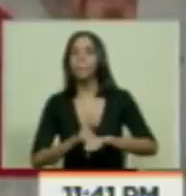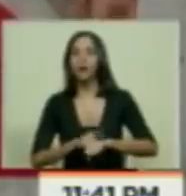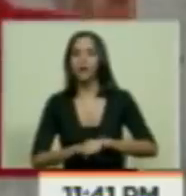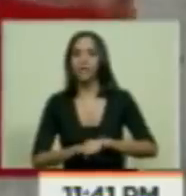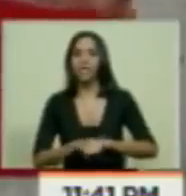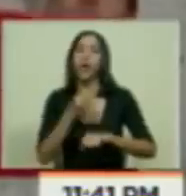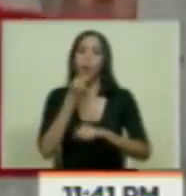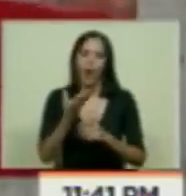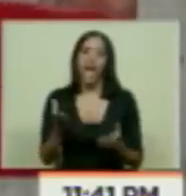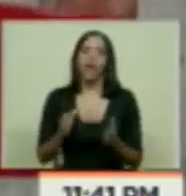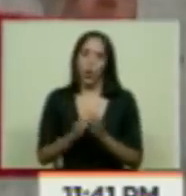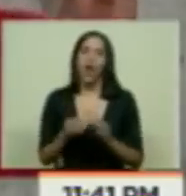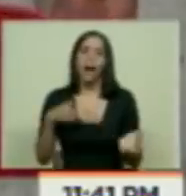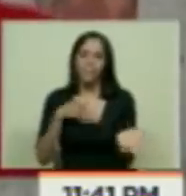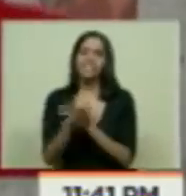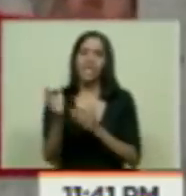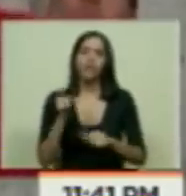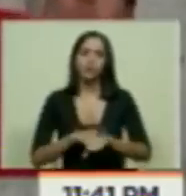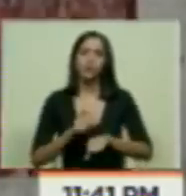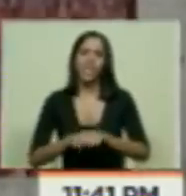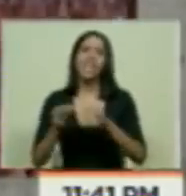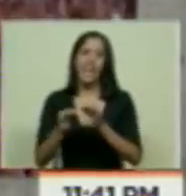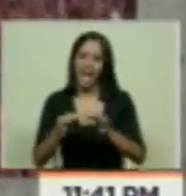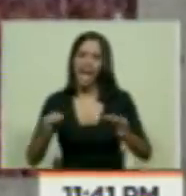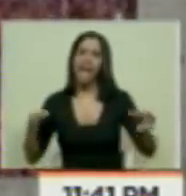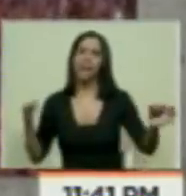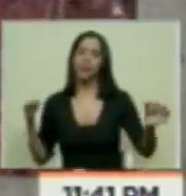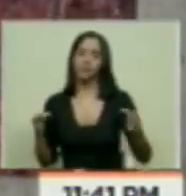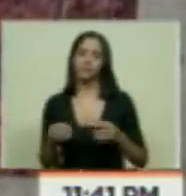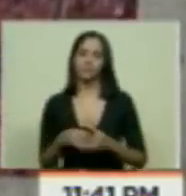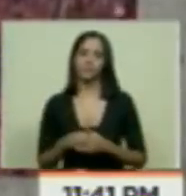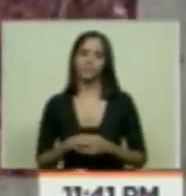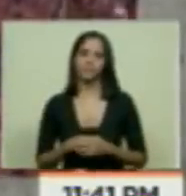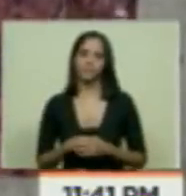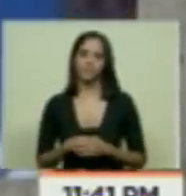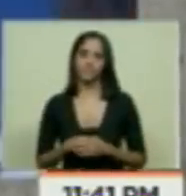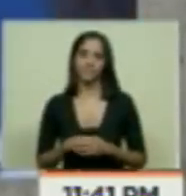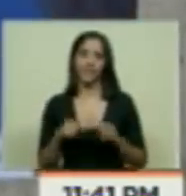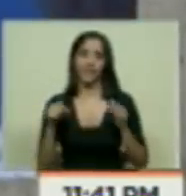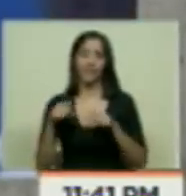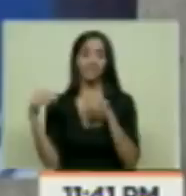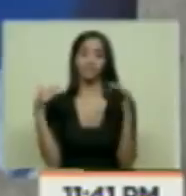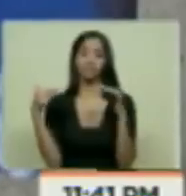Bueno, ha pasado un tiempo ya largo en esta batalla.